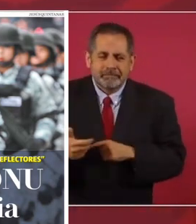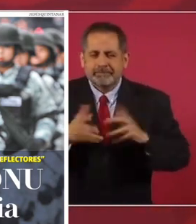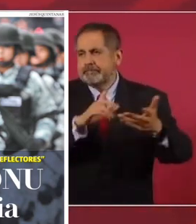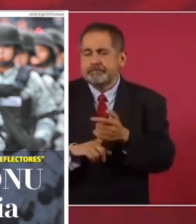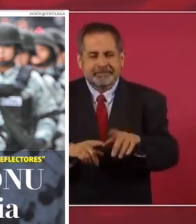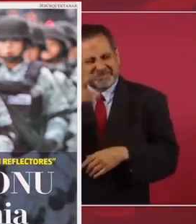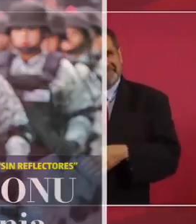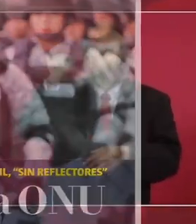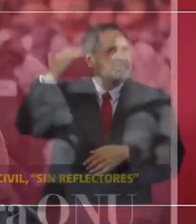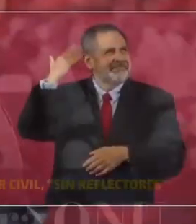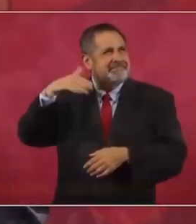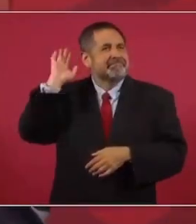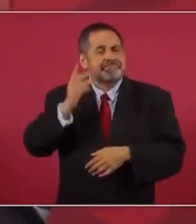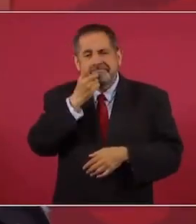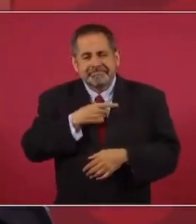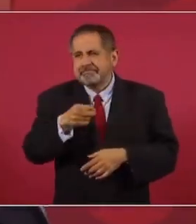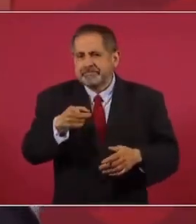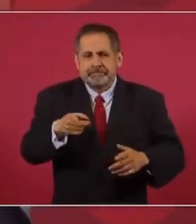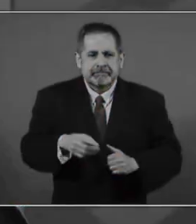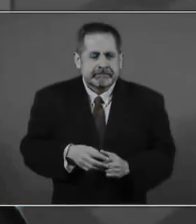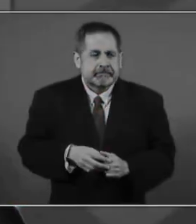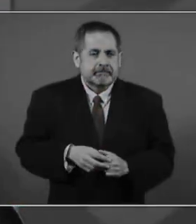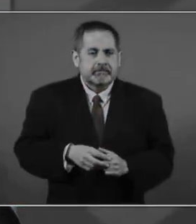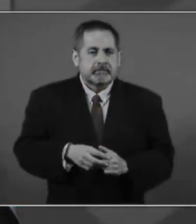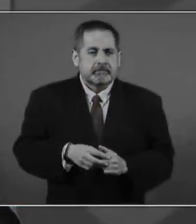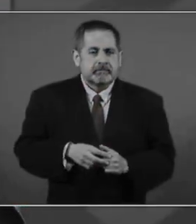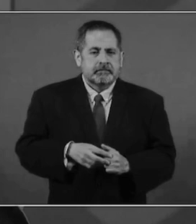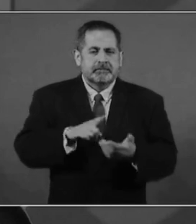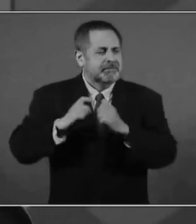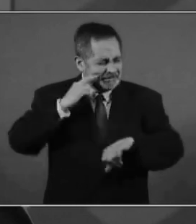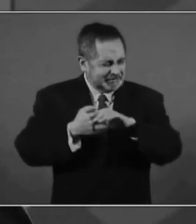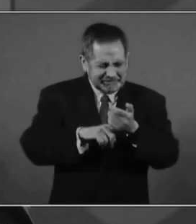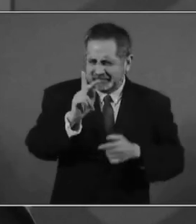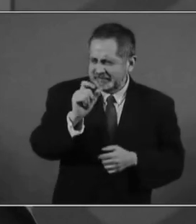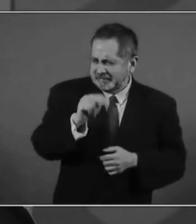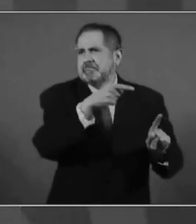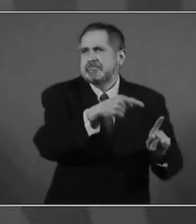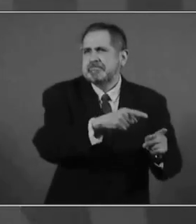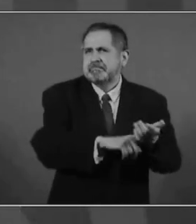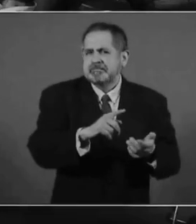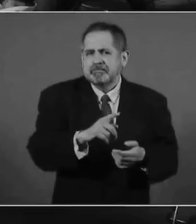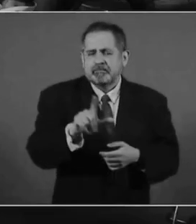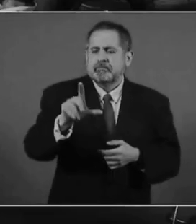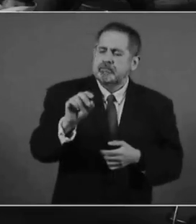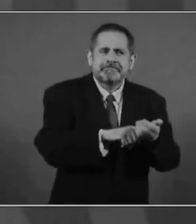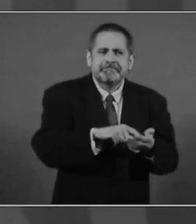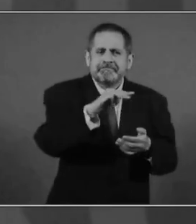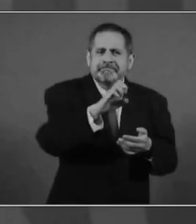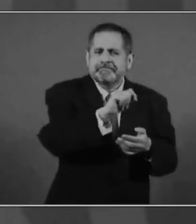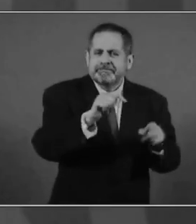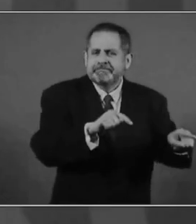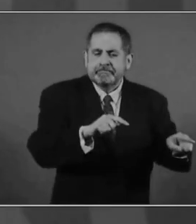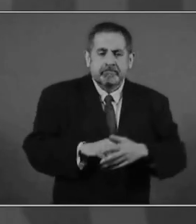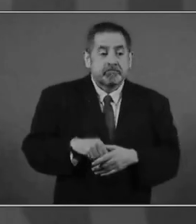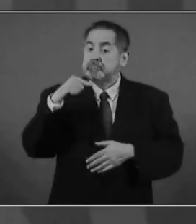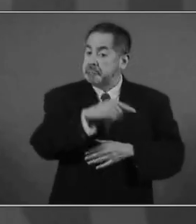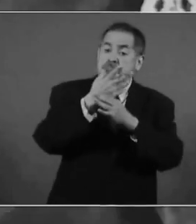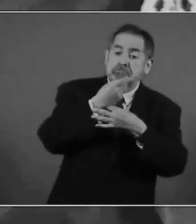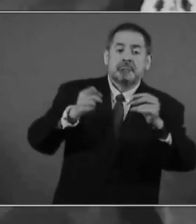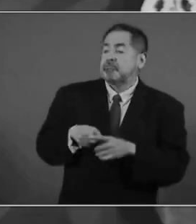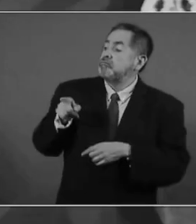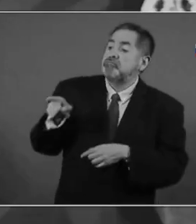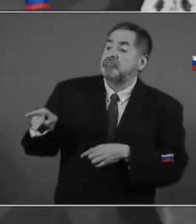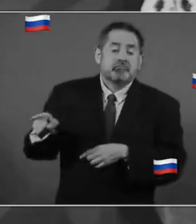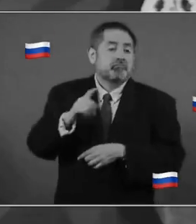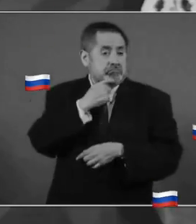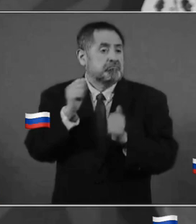vez un vocero del PAN o del PRI, ya no recuerdo, Lozano, sí. Entonces sacó de que me estaba